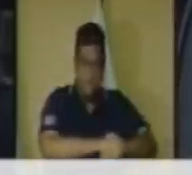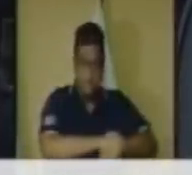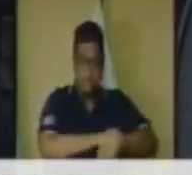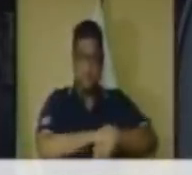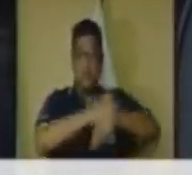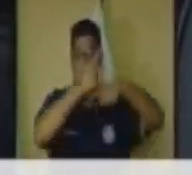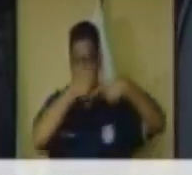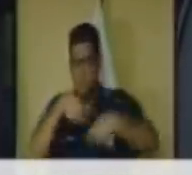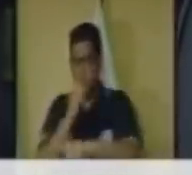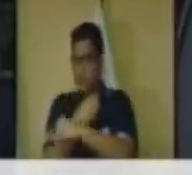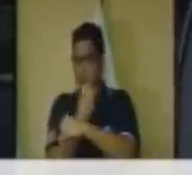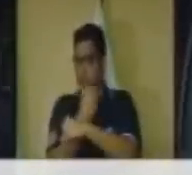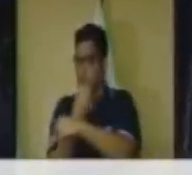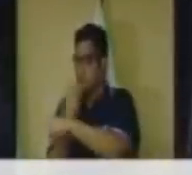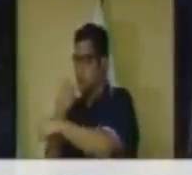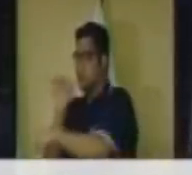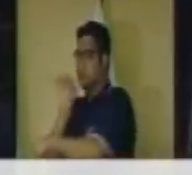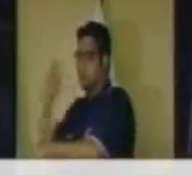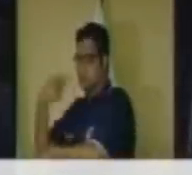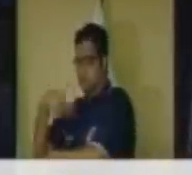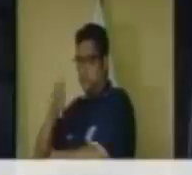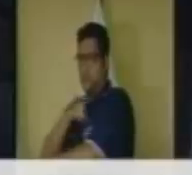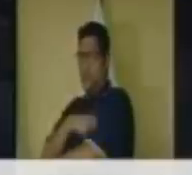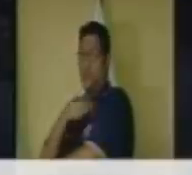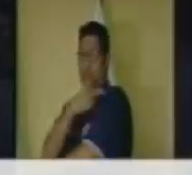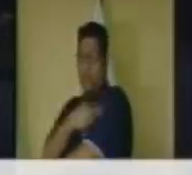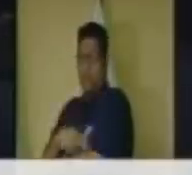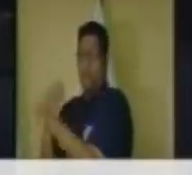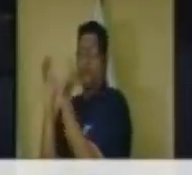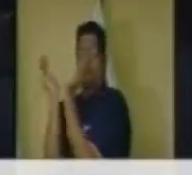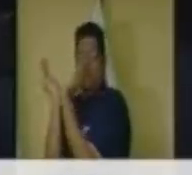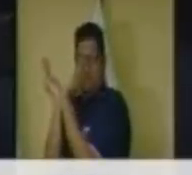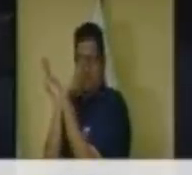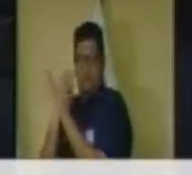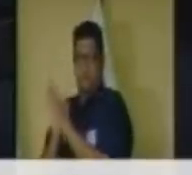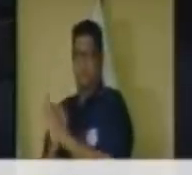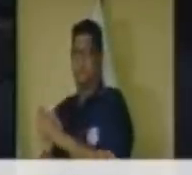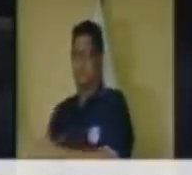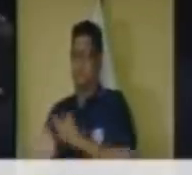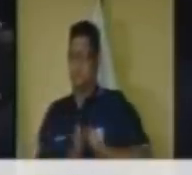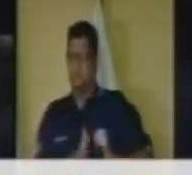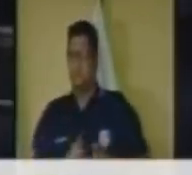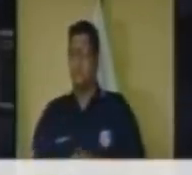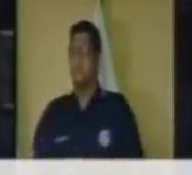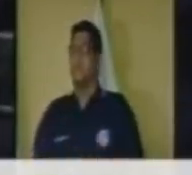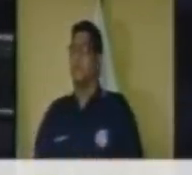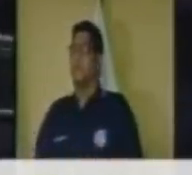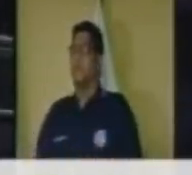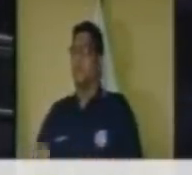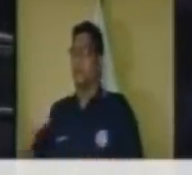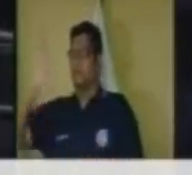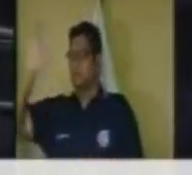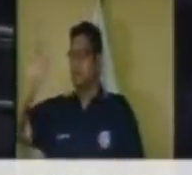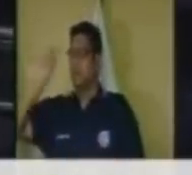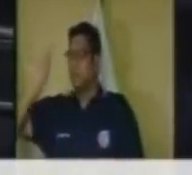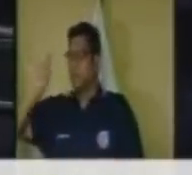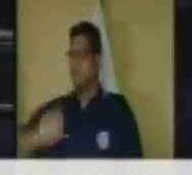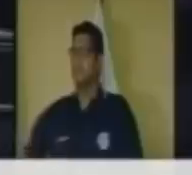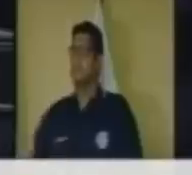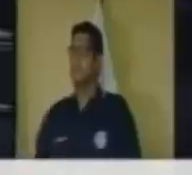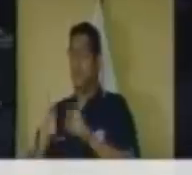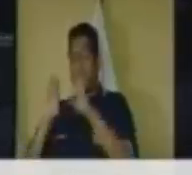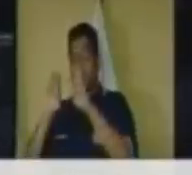protocolos que van a utilizar, me puede reiterar, para secuestrar a esta persona, para evitar una contaminación? Sí, esa es una